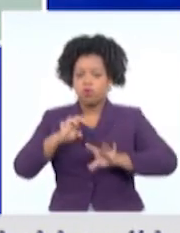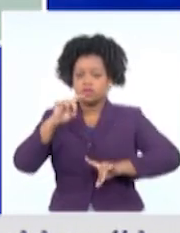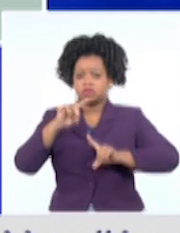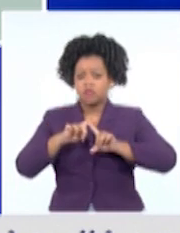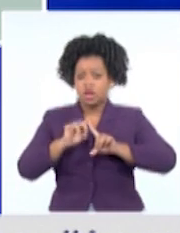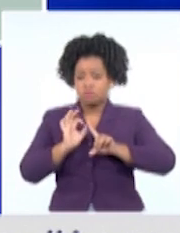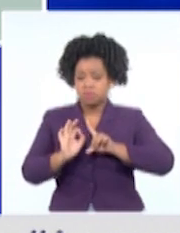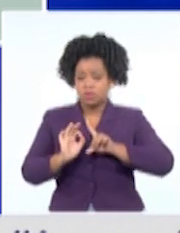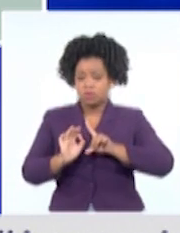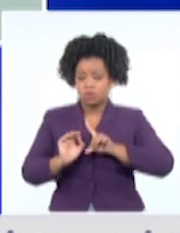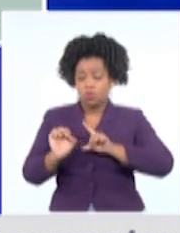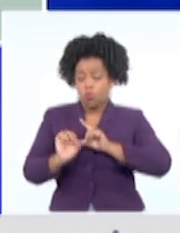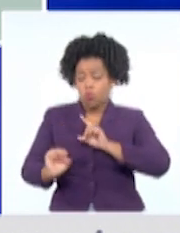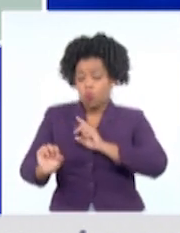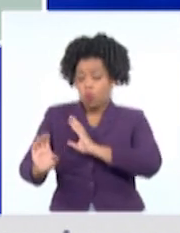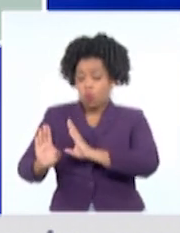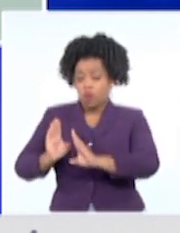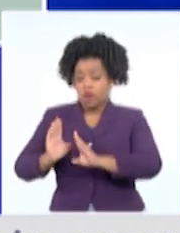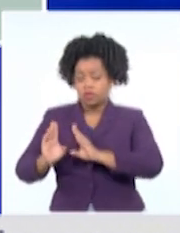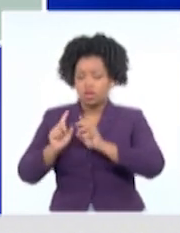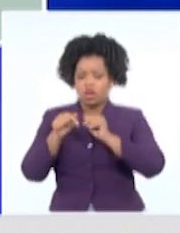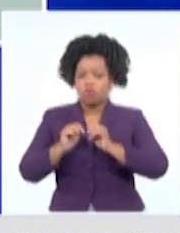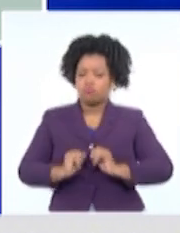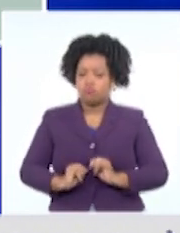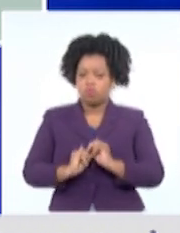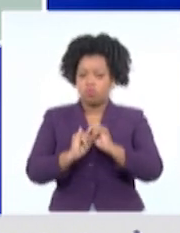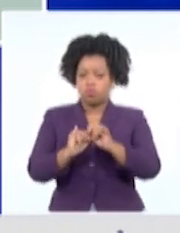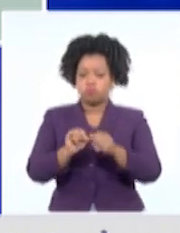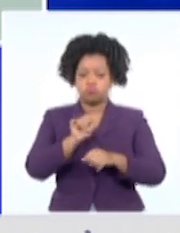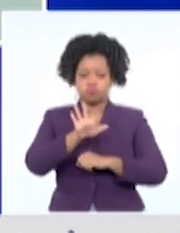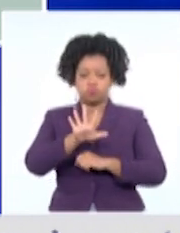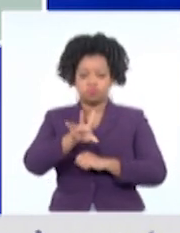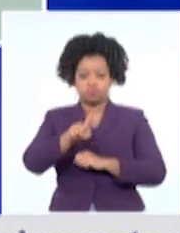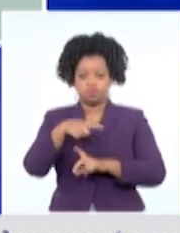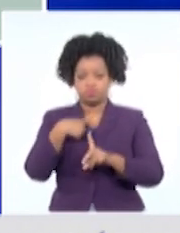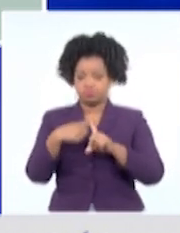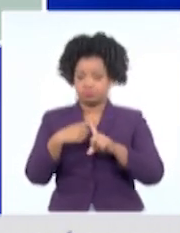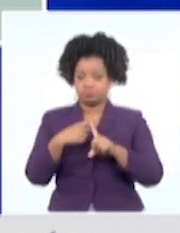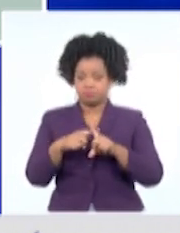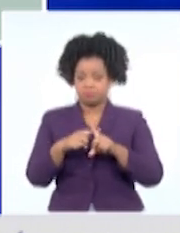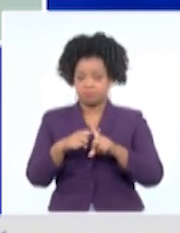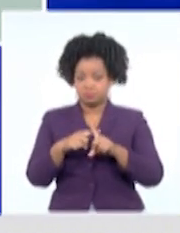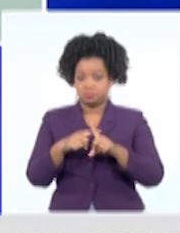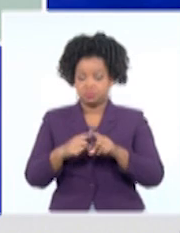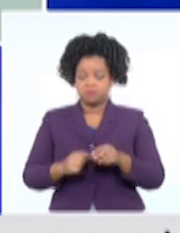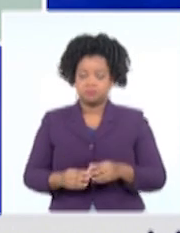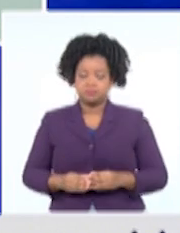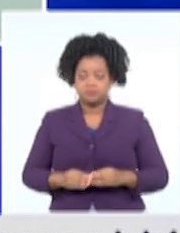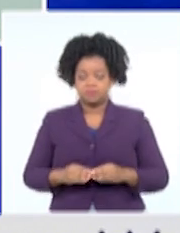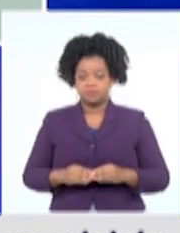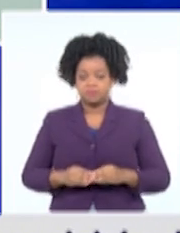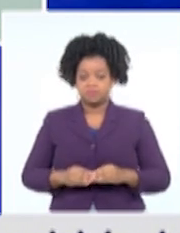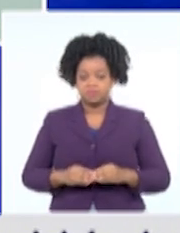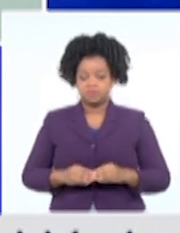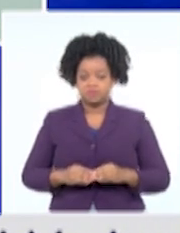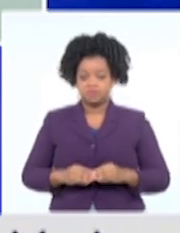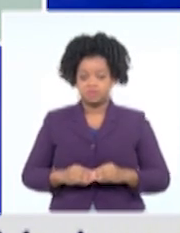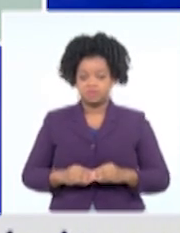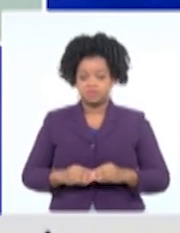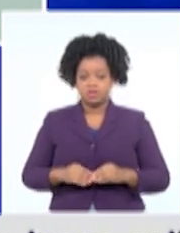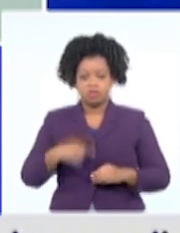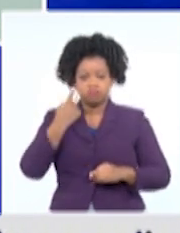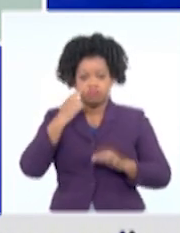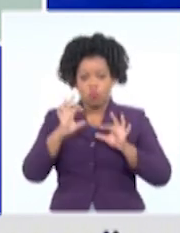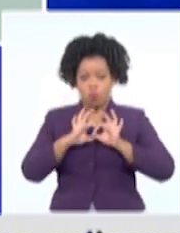de las provincias cubanas, reporta 51 casos positivos a la COVID, ha bajado muchísimo en